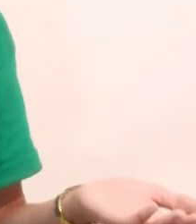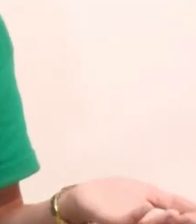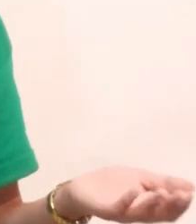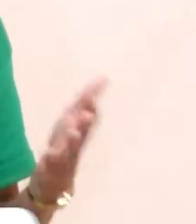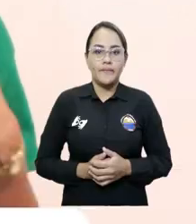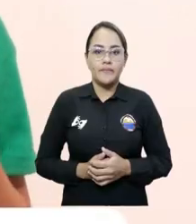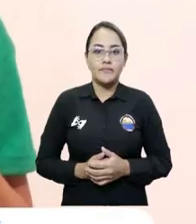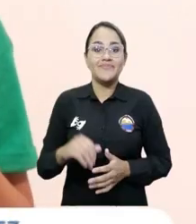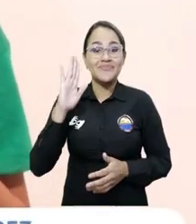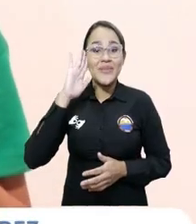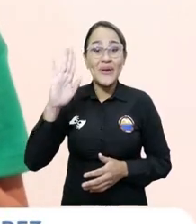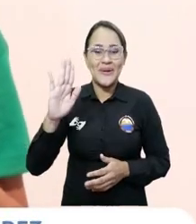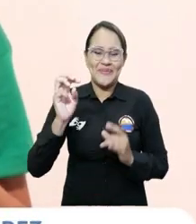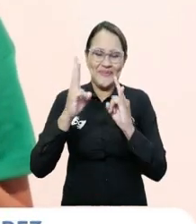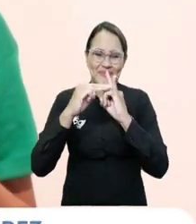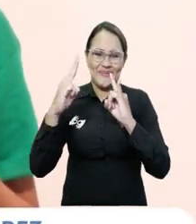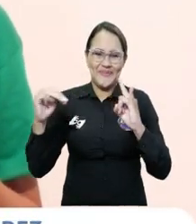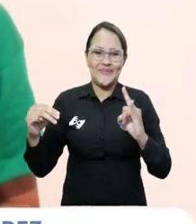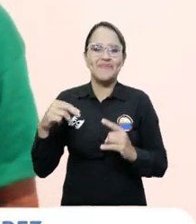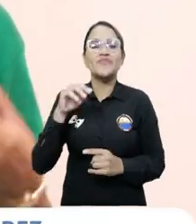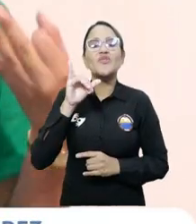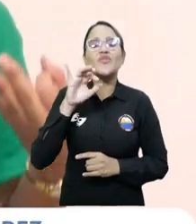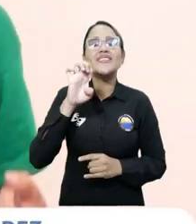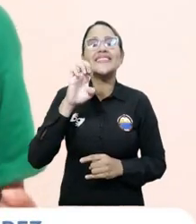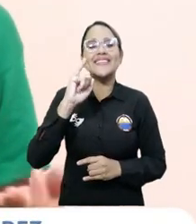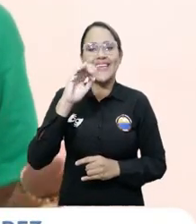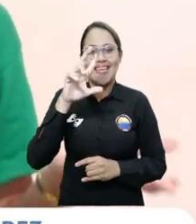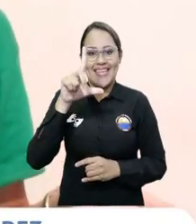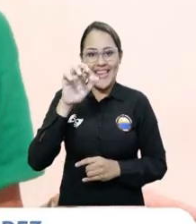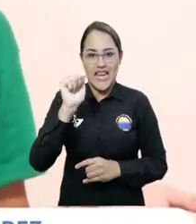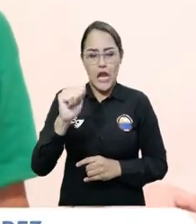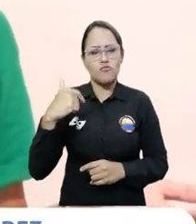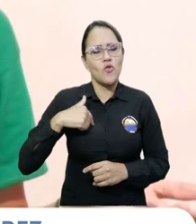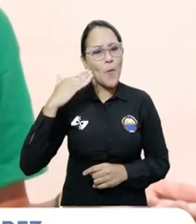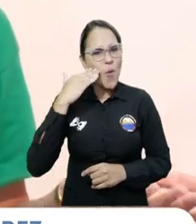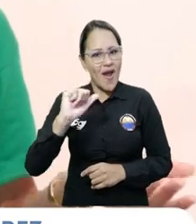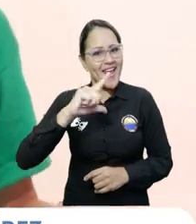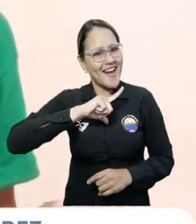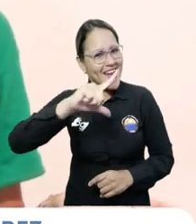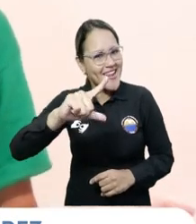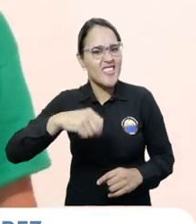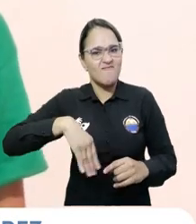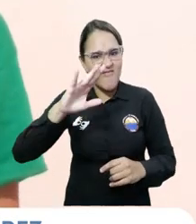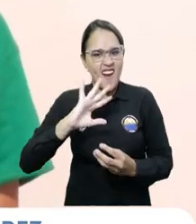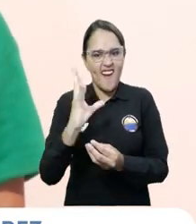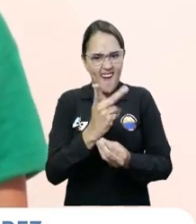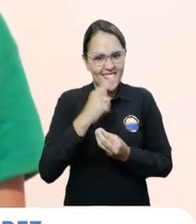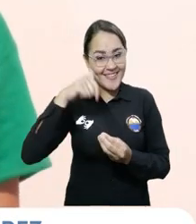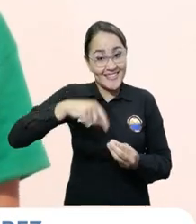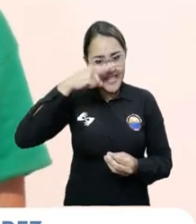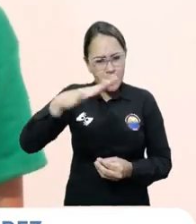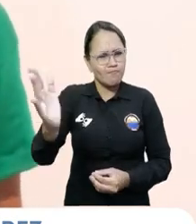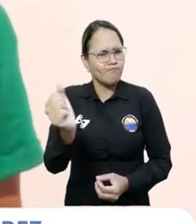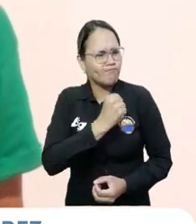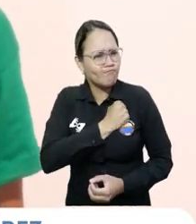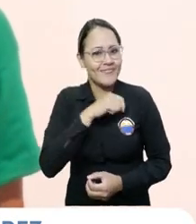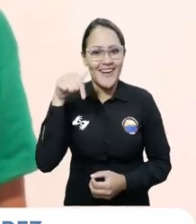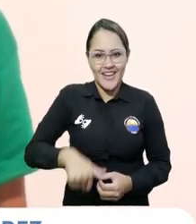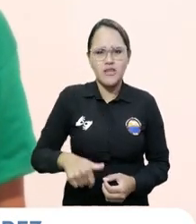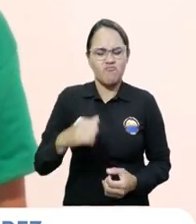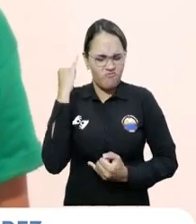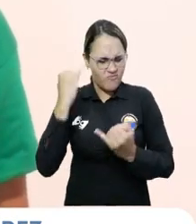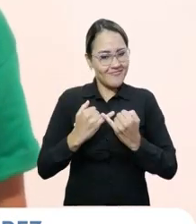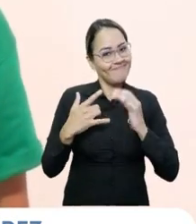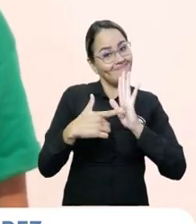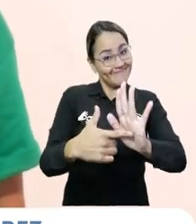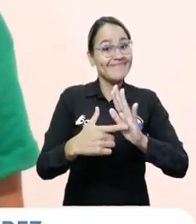Hola Uni Magdalena, soy Jailet Vanessa Meriño Pérez, una mujer líder y artista samaria con un gran sentido de pertenencia e identidad. He tenido la